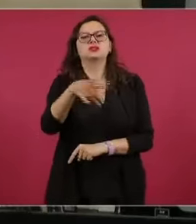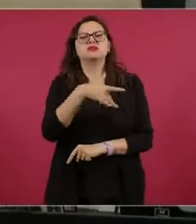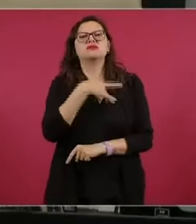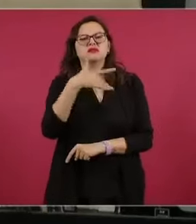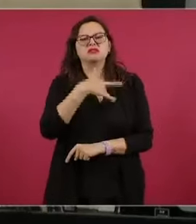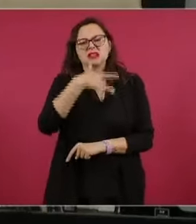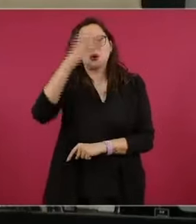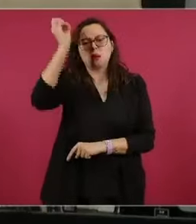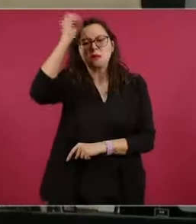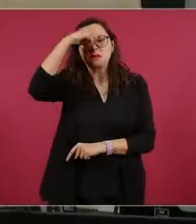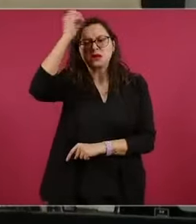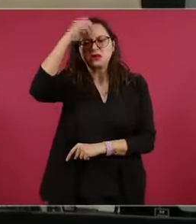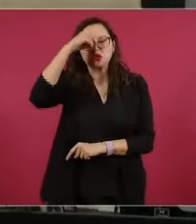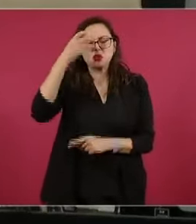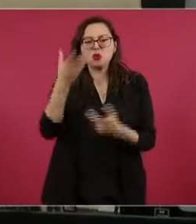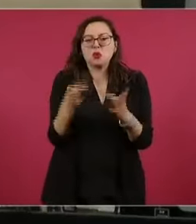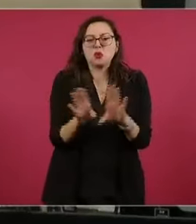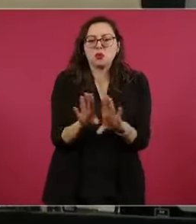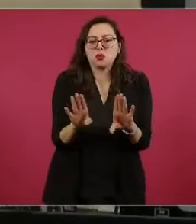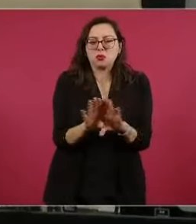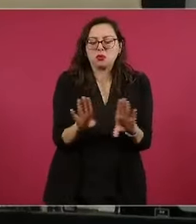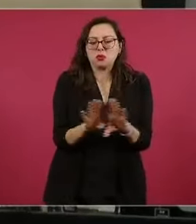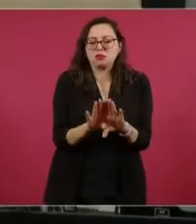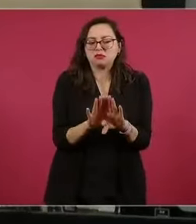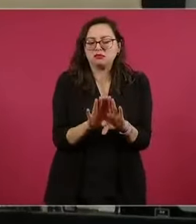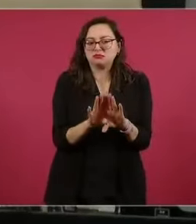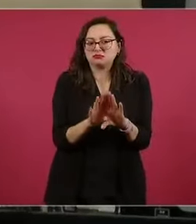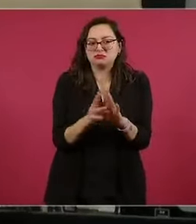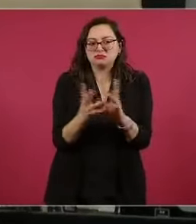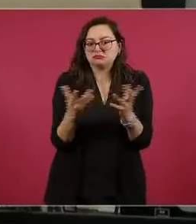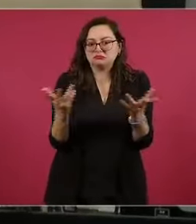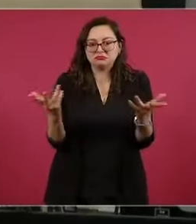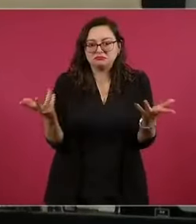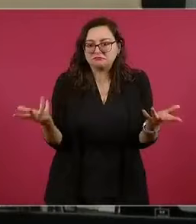ingredientes? Pues en este cóctel que se llama